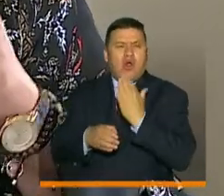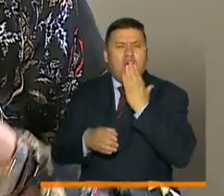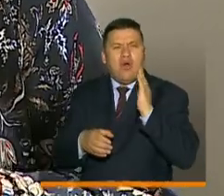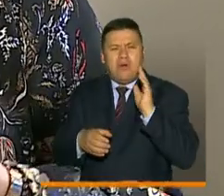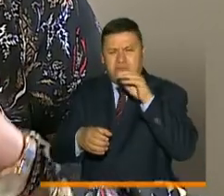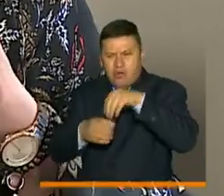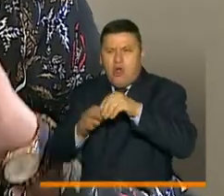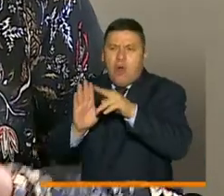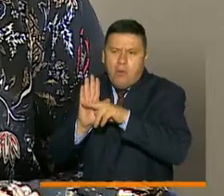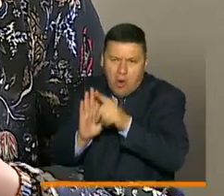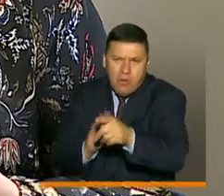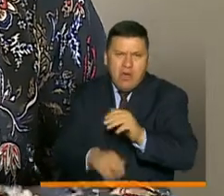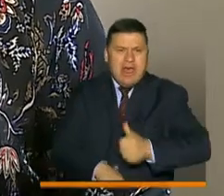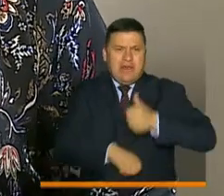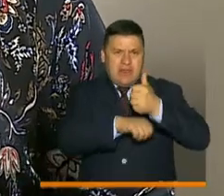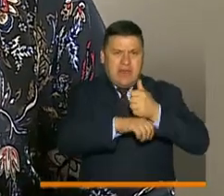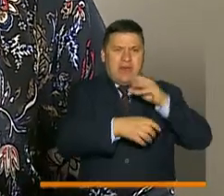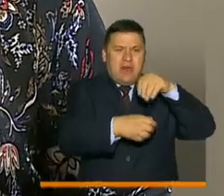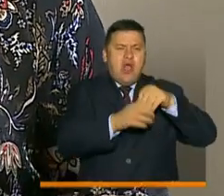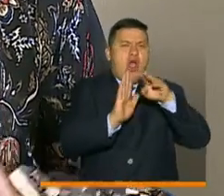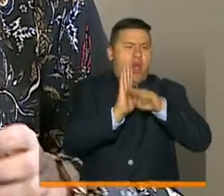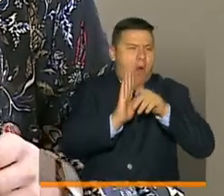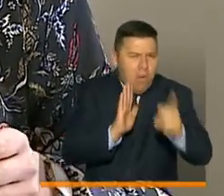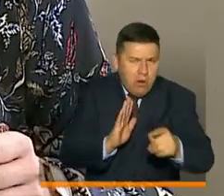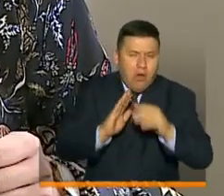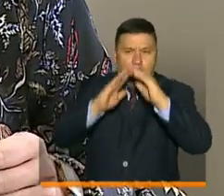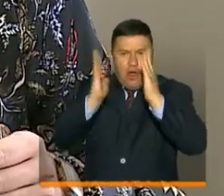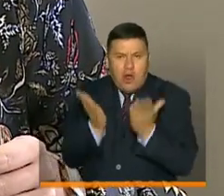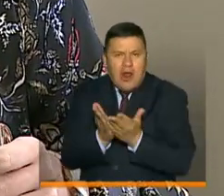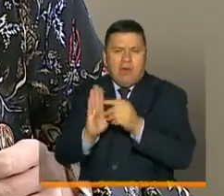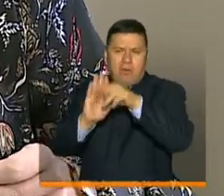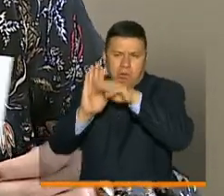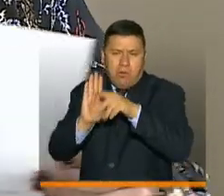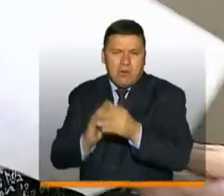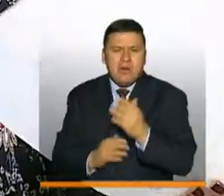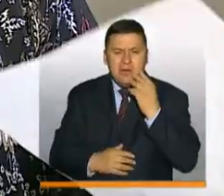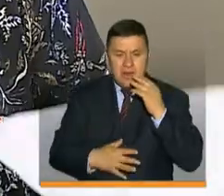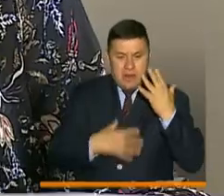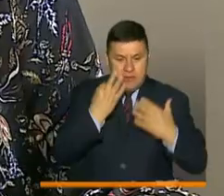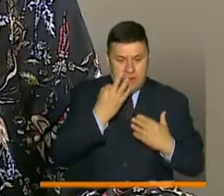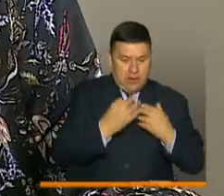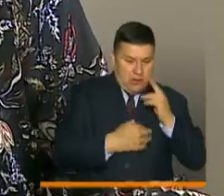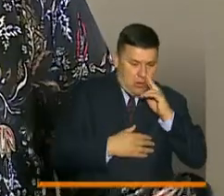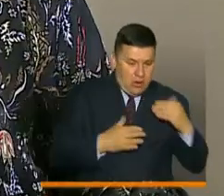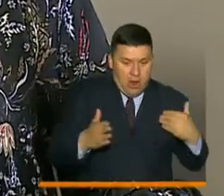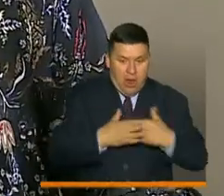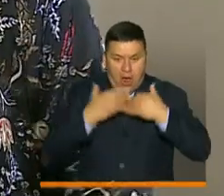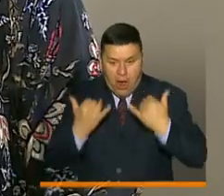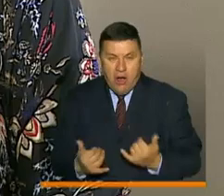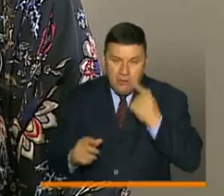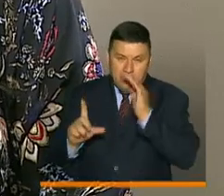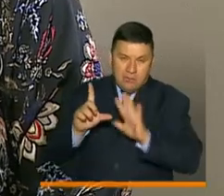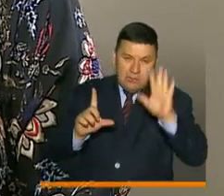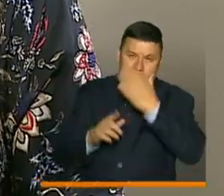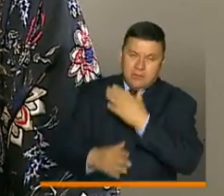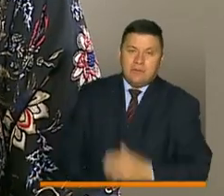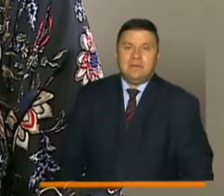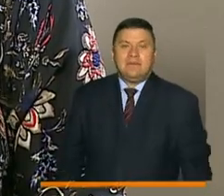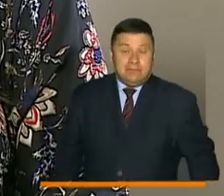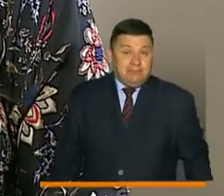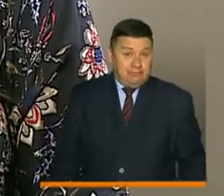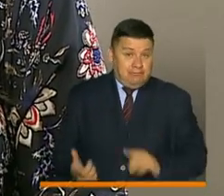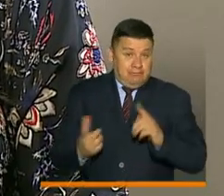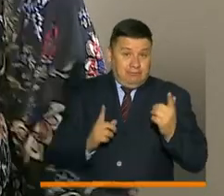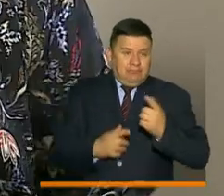los maestros, para los directivos y claramente para los niños. ¿Qué pasó después del 13 de junio a hoy? Vamos a ver la siguiente diapositiva.